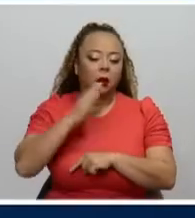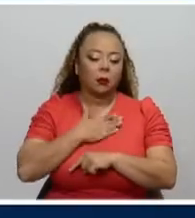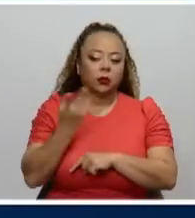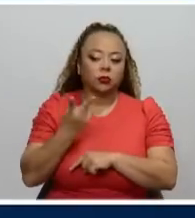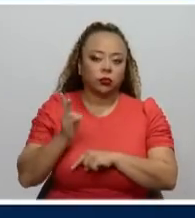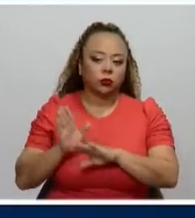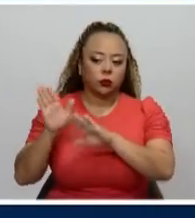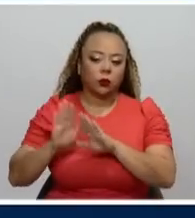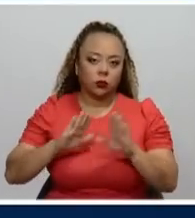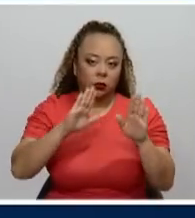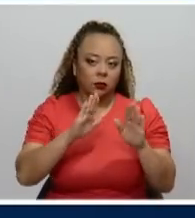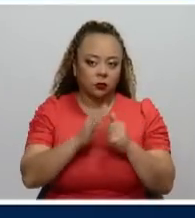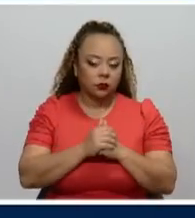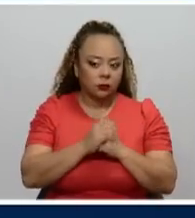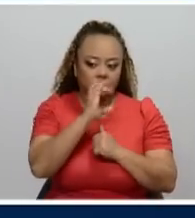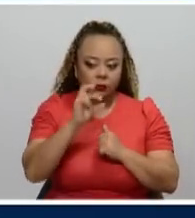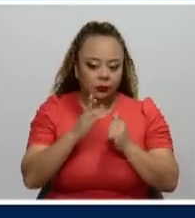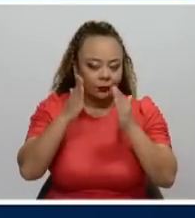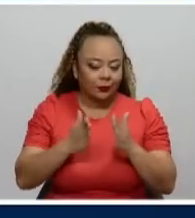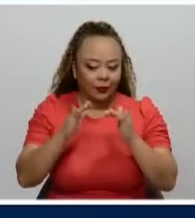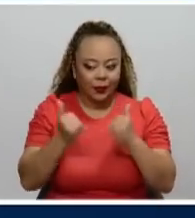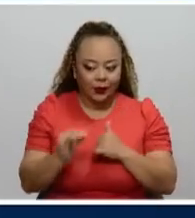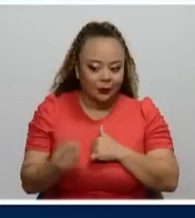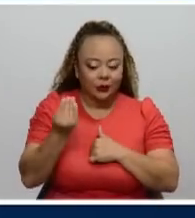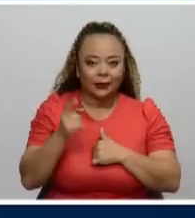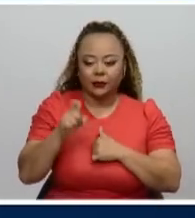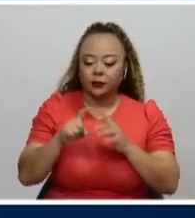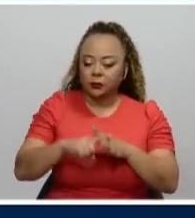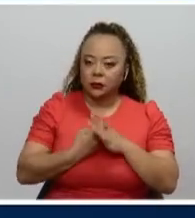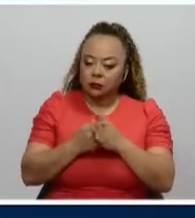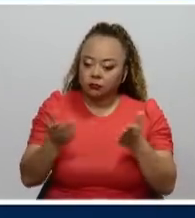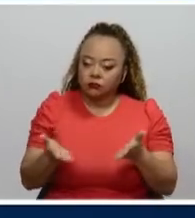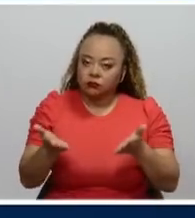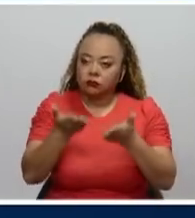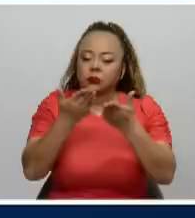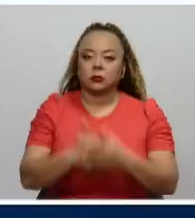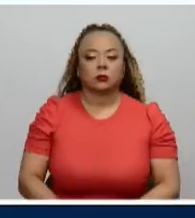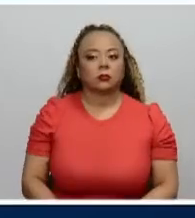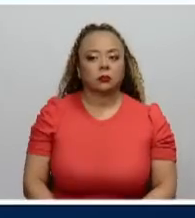son los dos porteros Criollos ticos que juegan chamacos que tenemos que empezar a